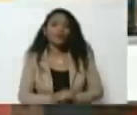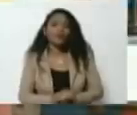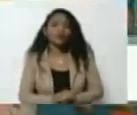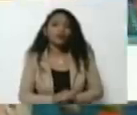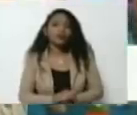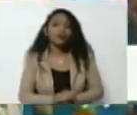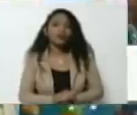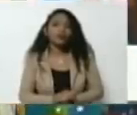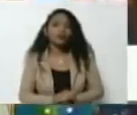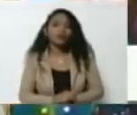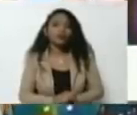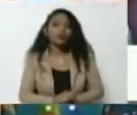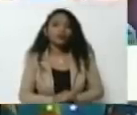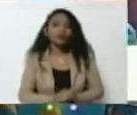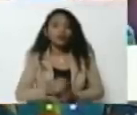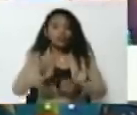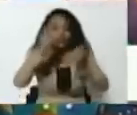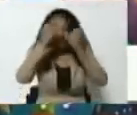el imbécil Maduro,